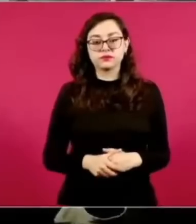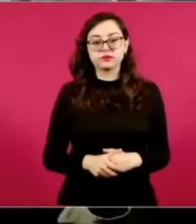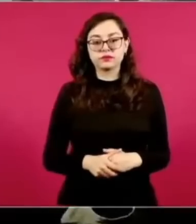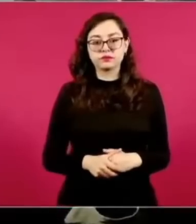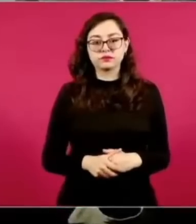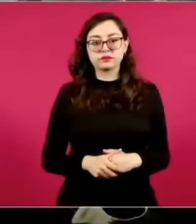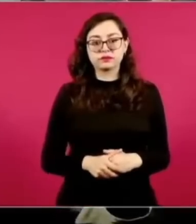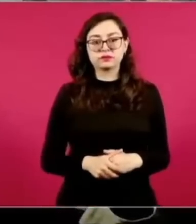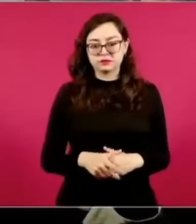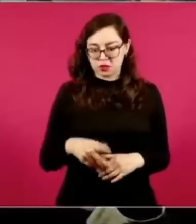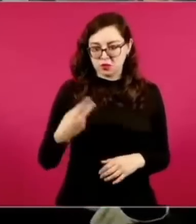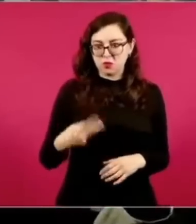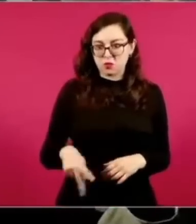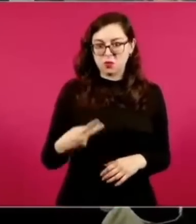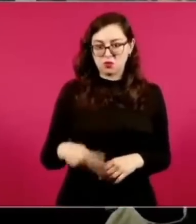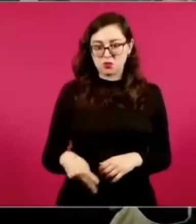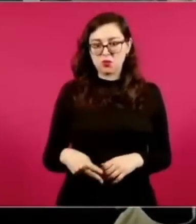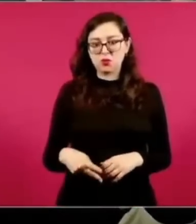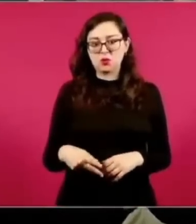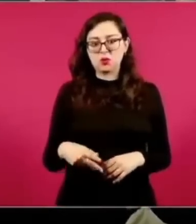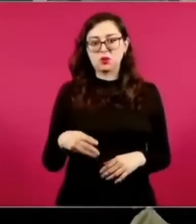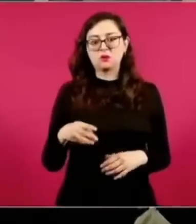a su natal Matamoros.